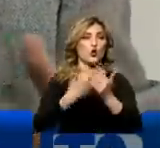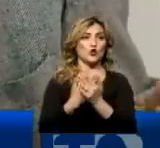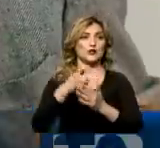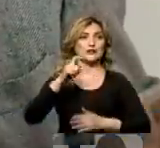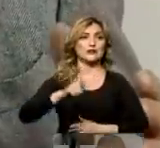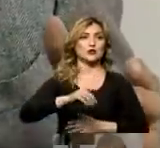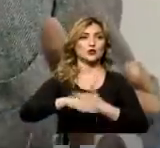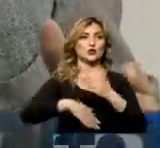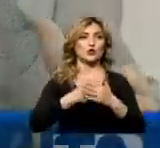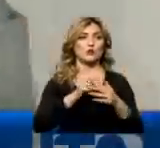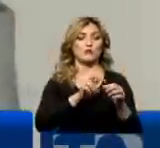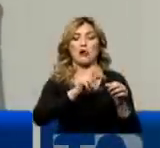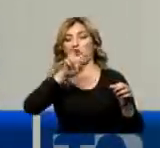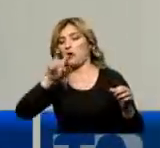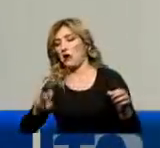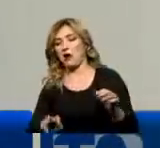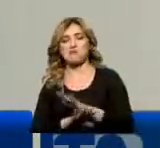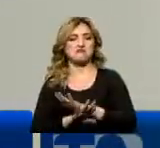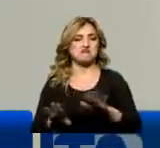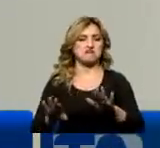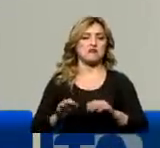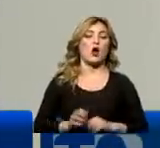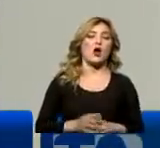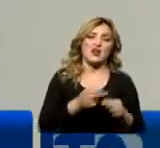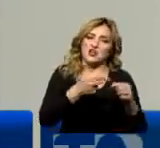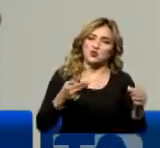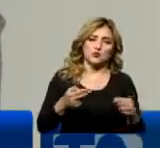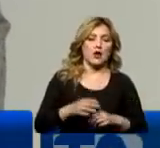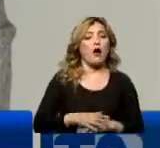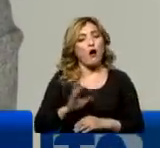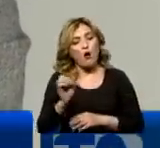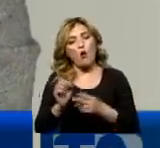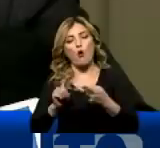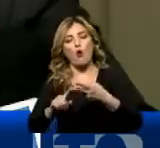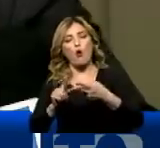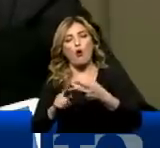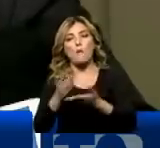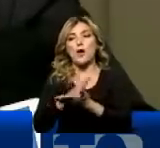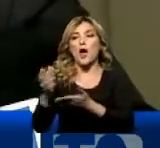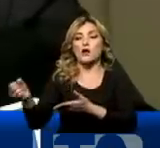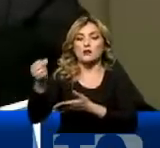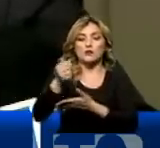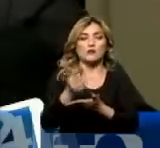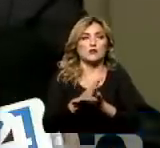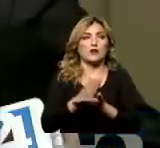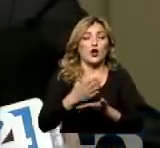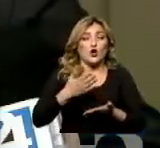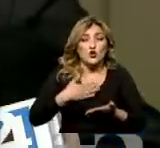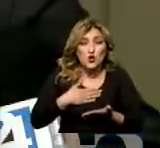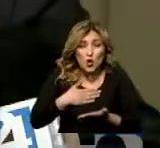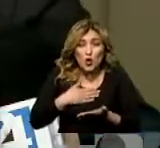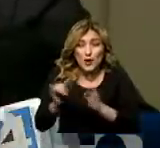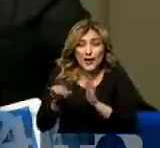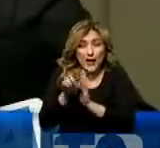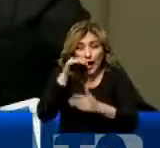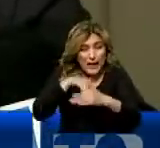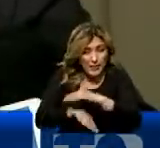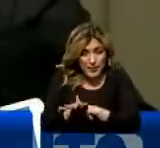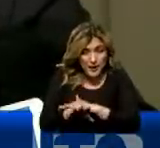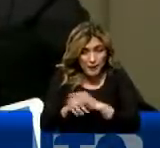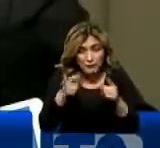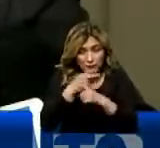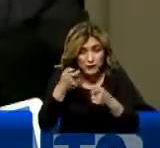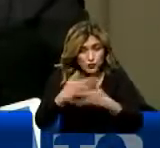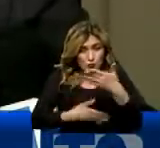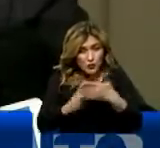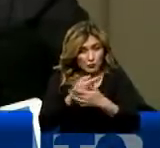que todos demos un paso a costado, lo haremos. Pero el otro caso es el de que busquemos por el momento una mediación. Yo no he entrado por la ventana ni con documentos